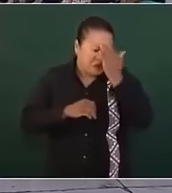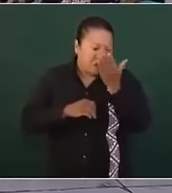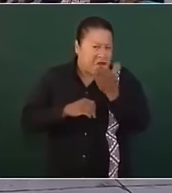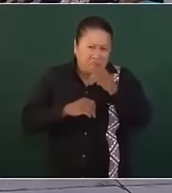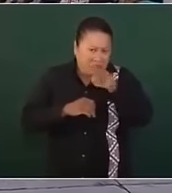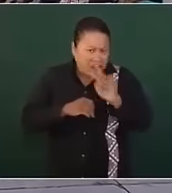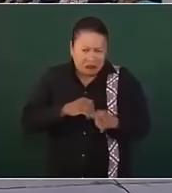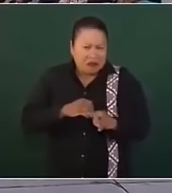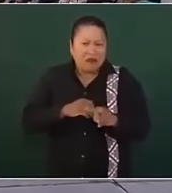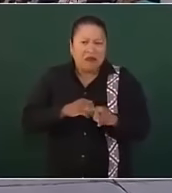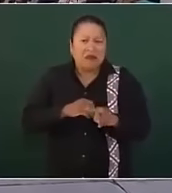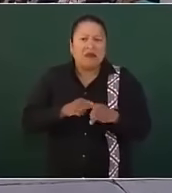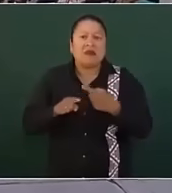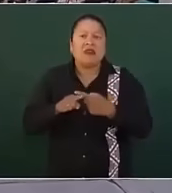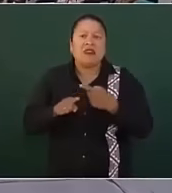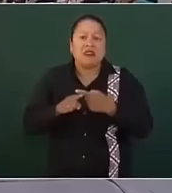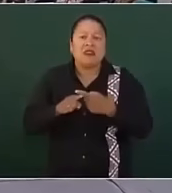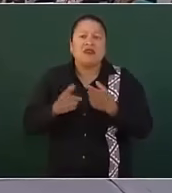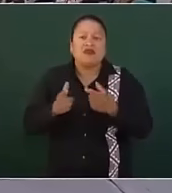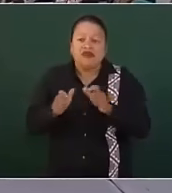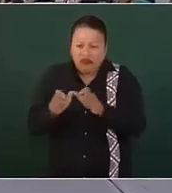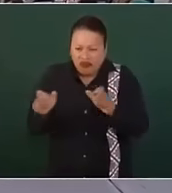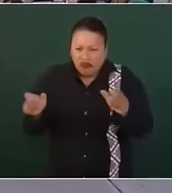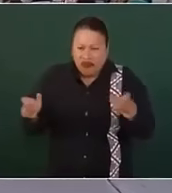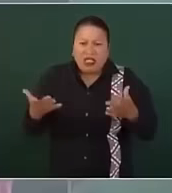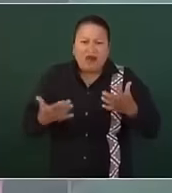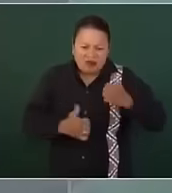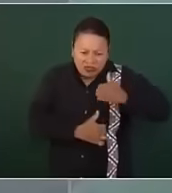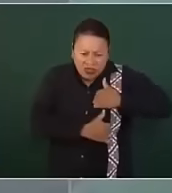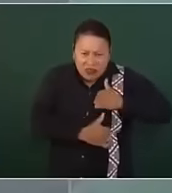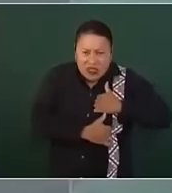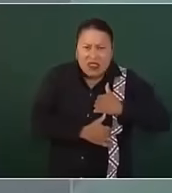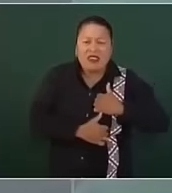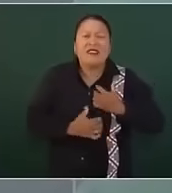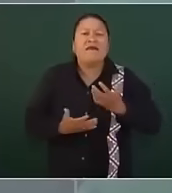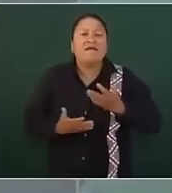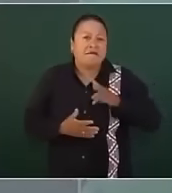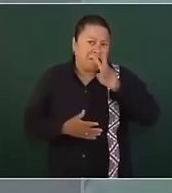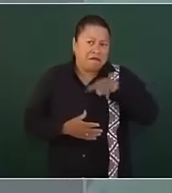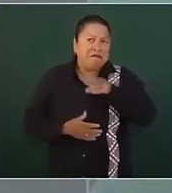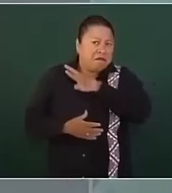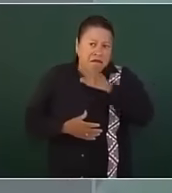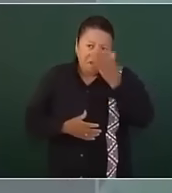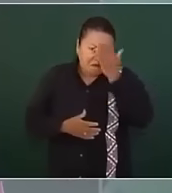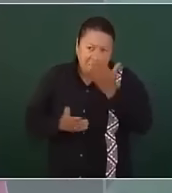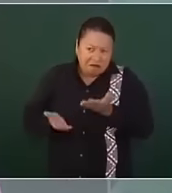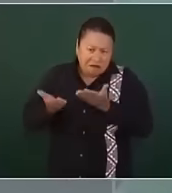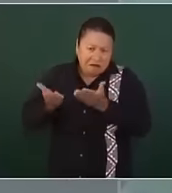luego, a todas las fuerzas de seguridad, las Fuerzas Armadas, y